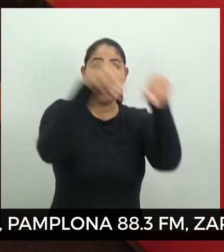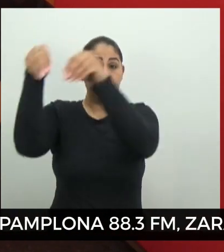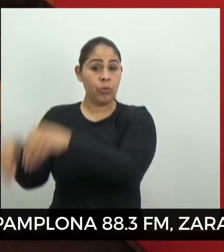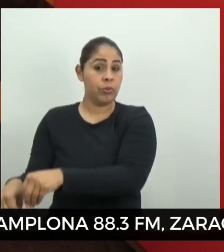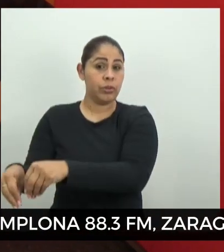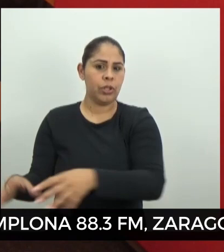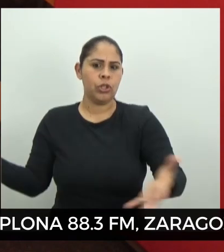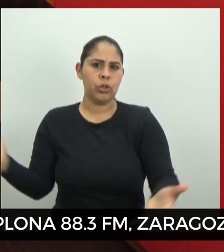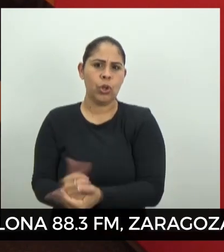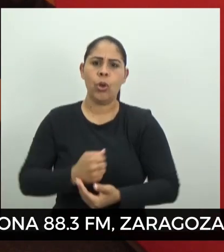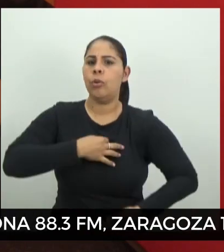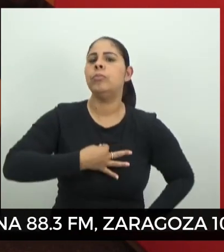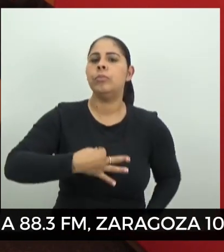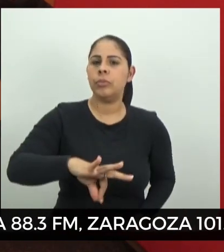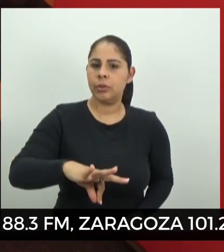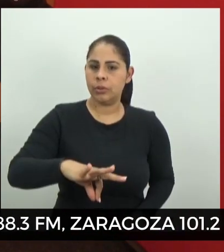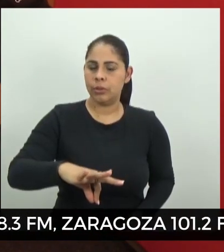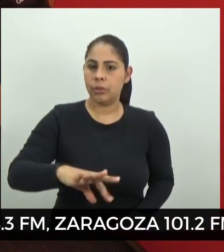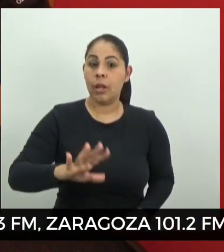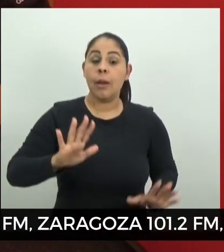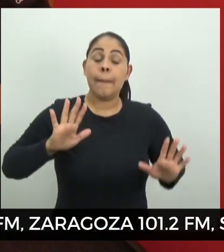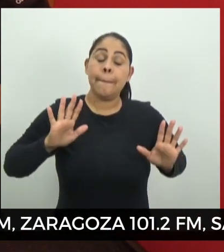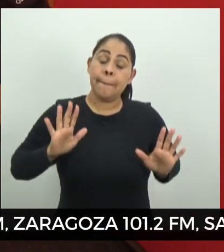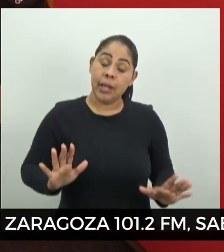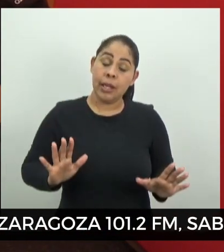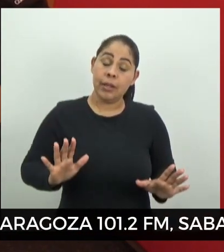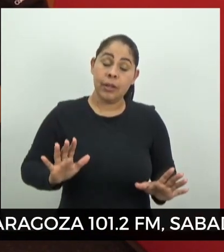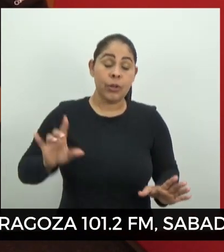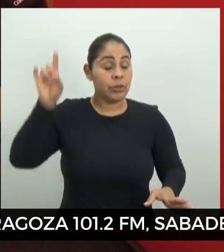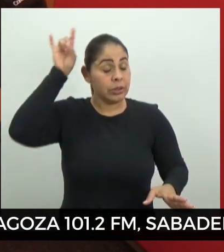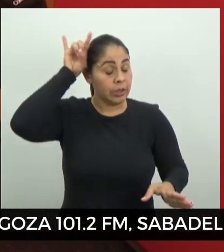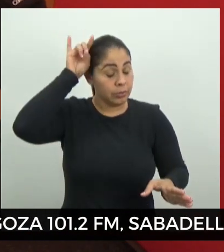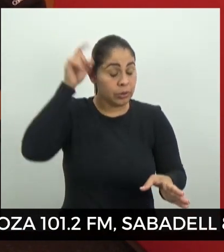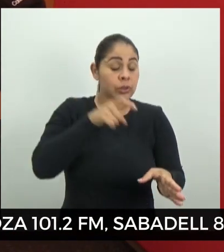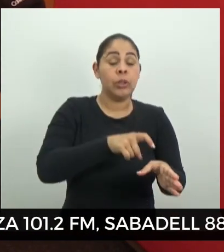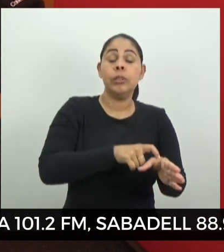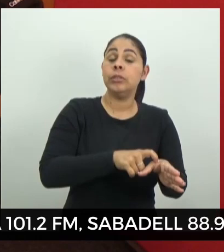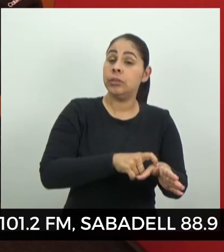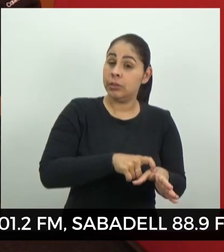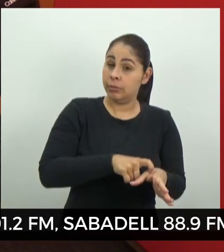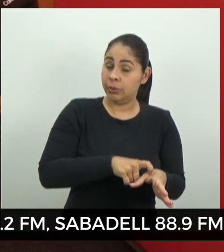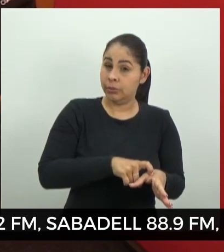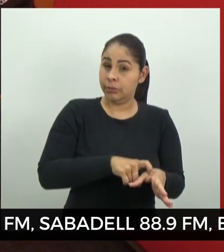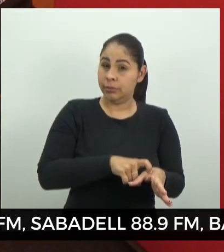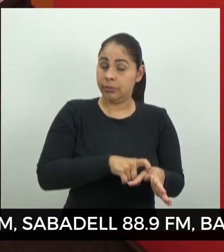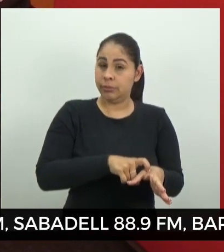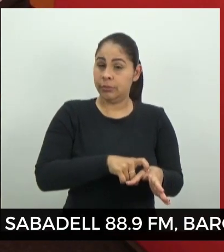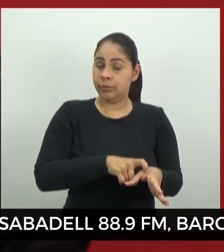imposible. Y dice, pero este género, y es interesante que dice, este género,